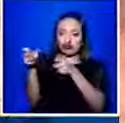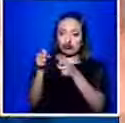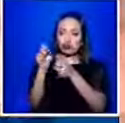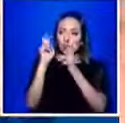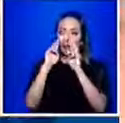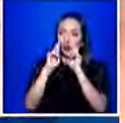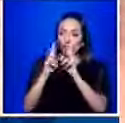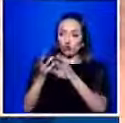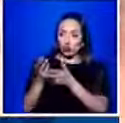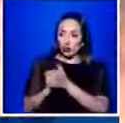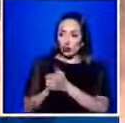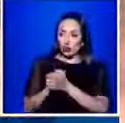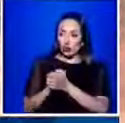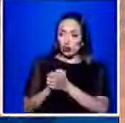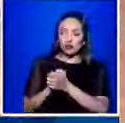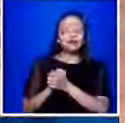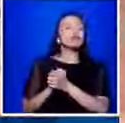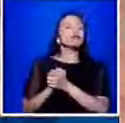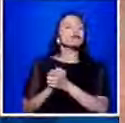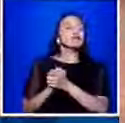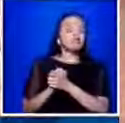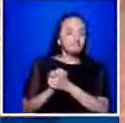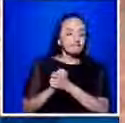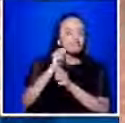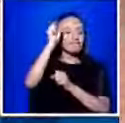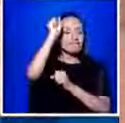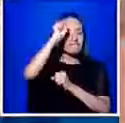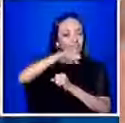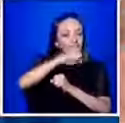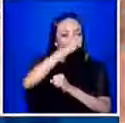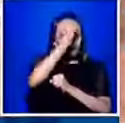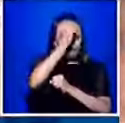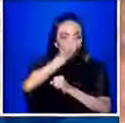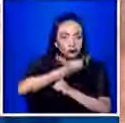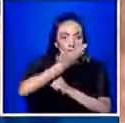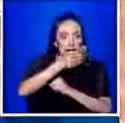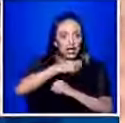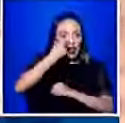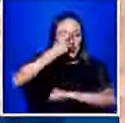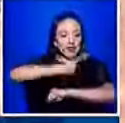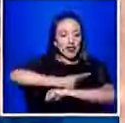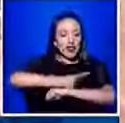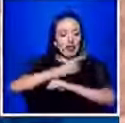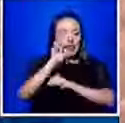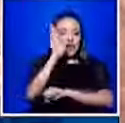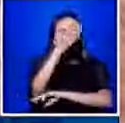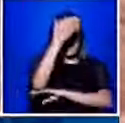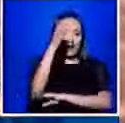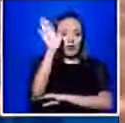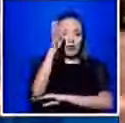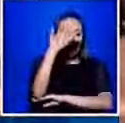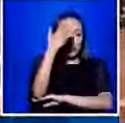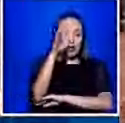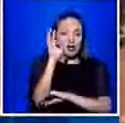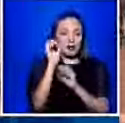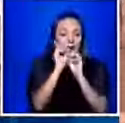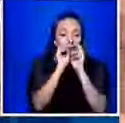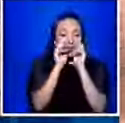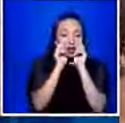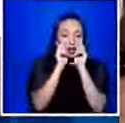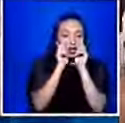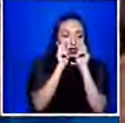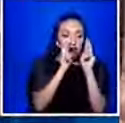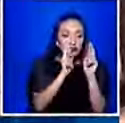es. El Día de la Bandera, reconocimiento nacional a los estudiantes que se han destacado por su